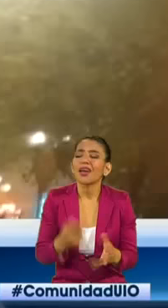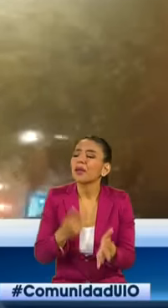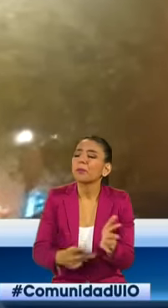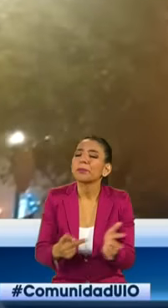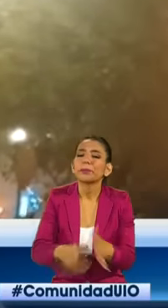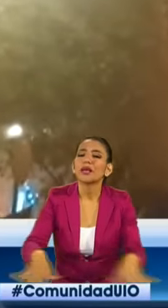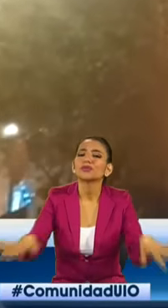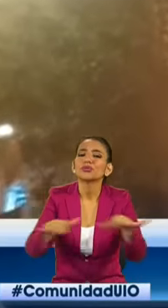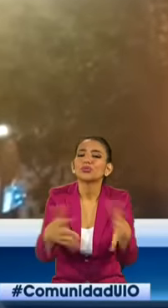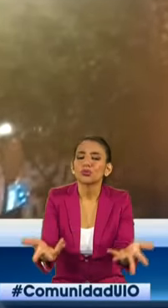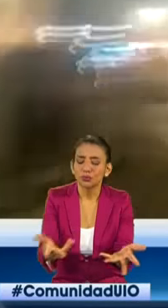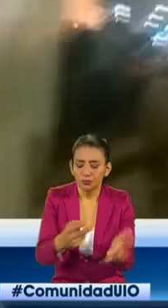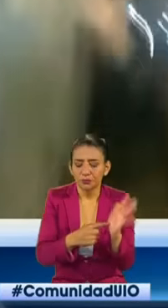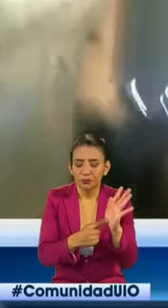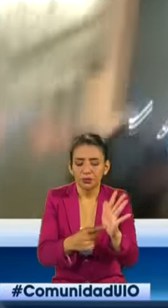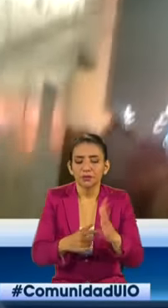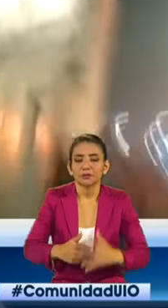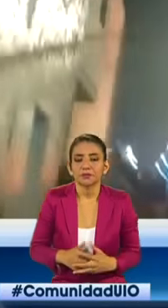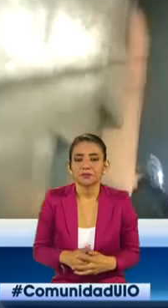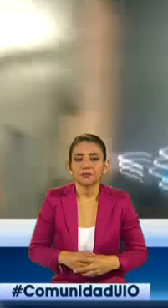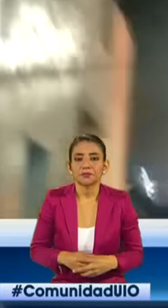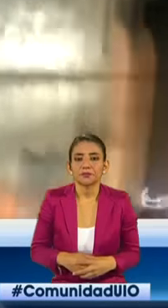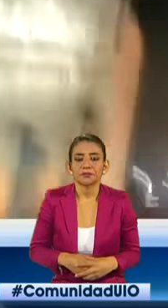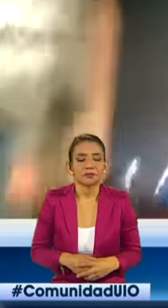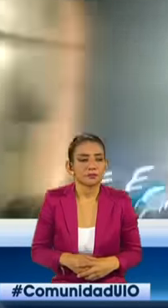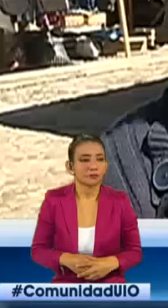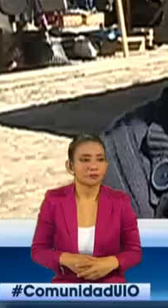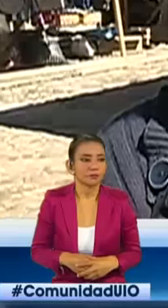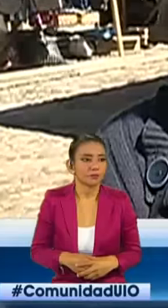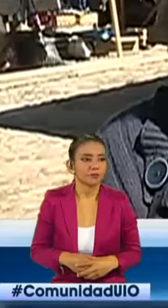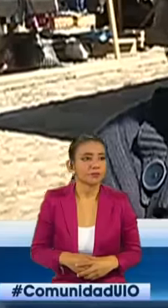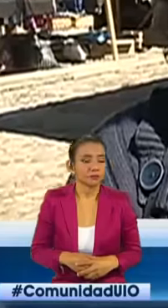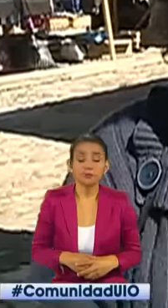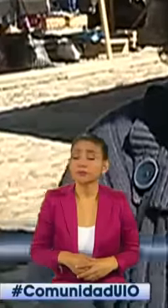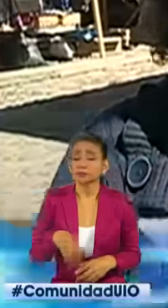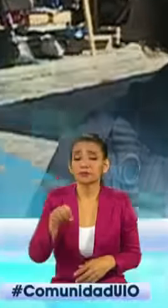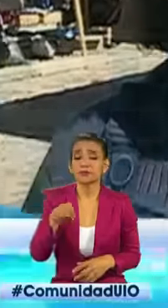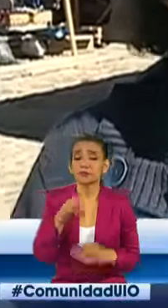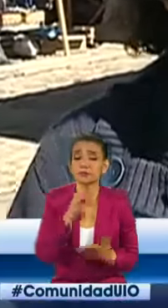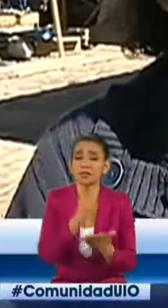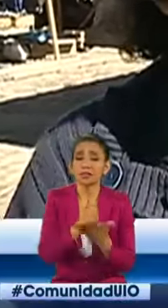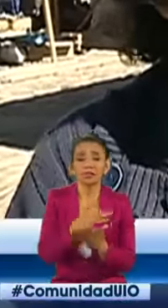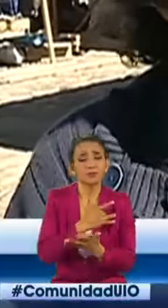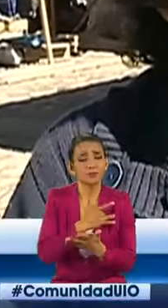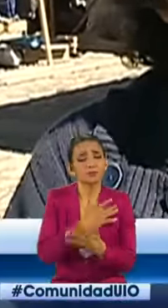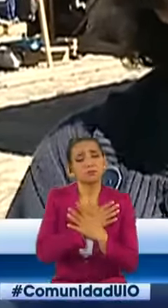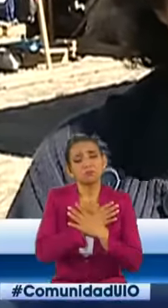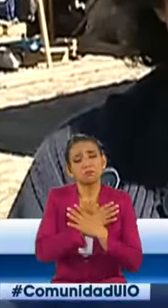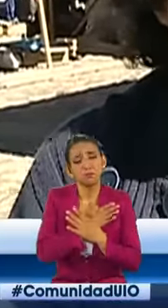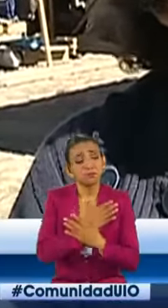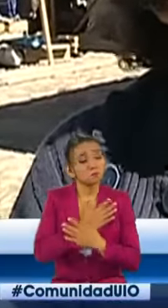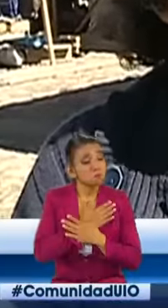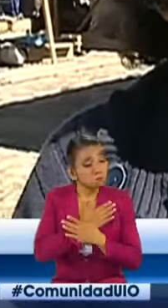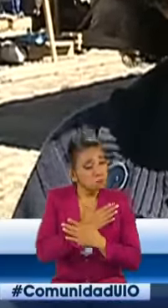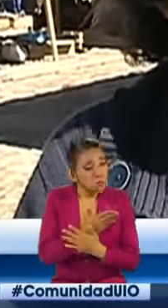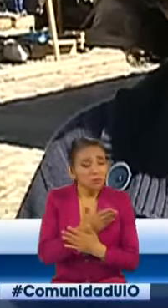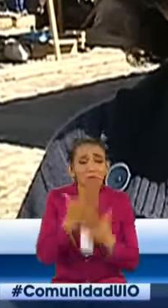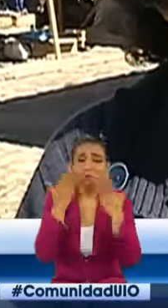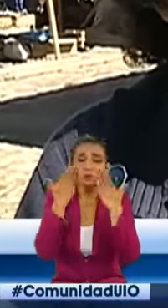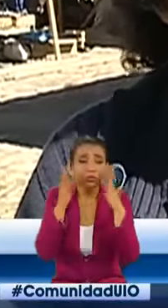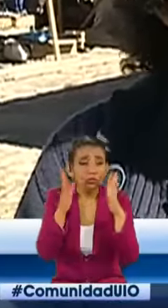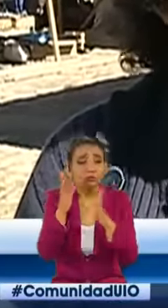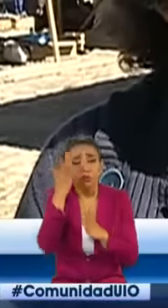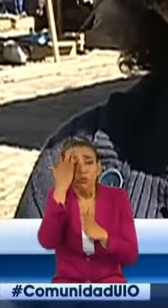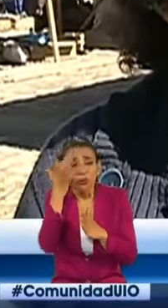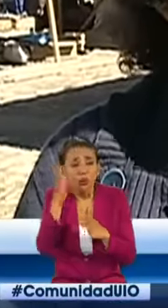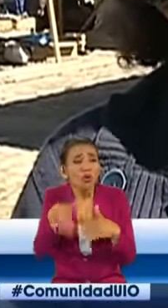en la localidad de Tumbaco, nororiente de Quito. Claro, muy apenada, que no sabemos el por qué, ni